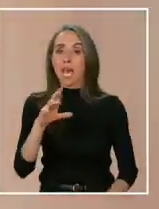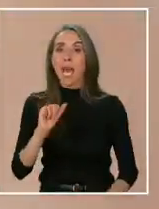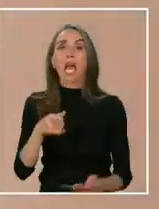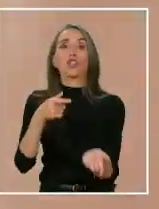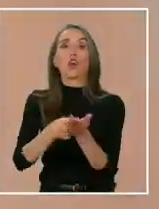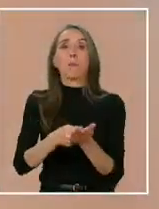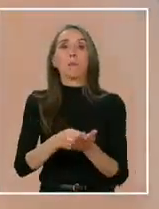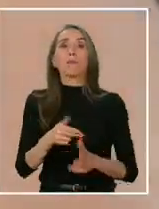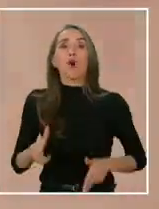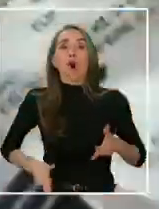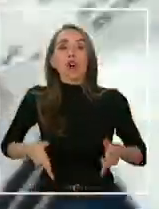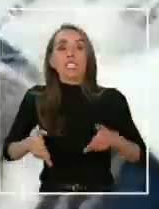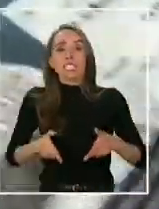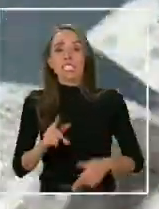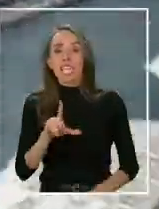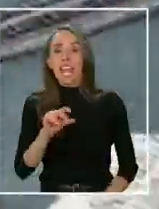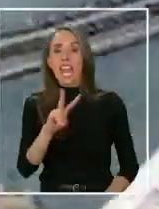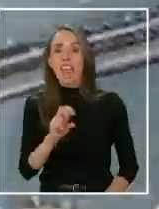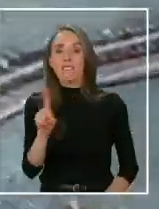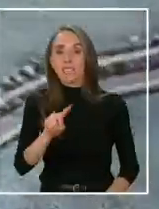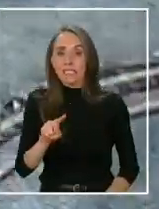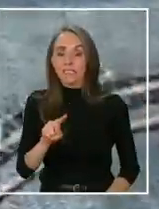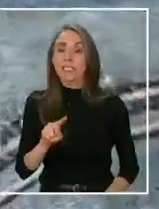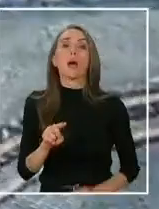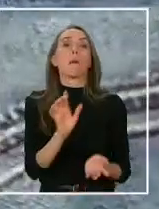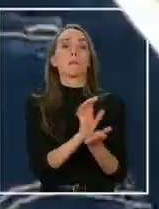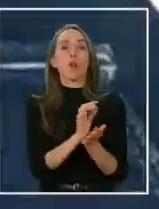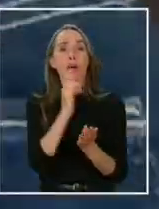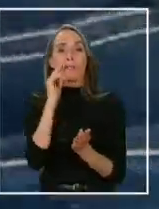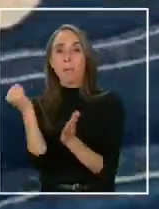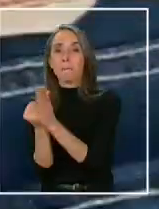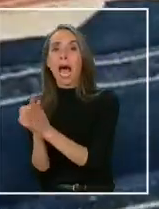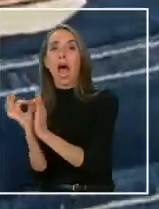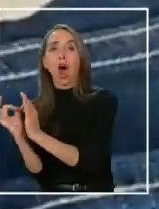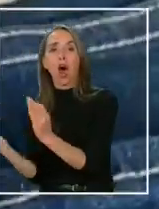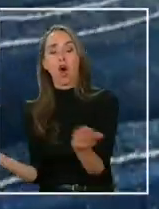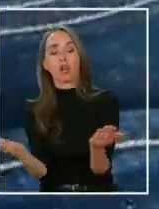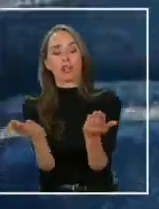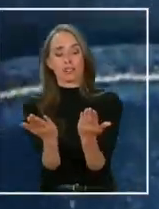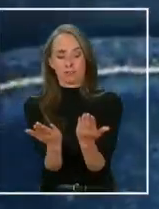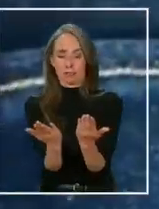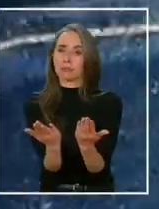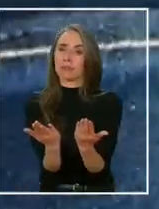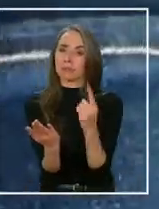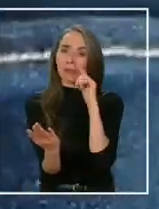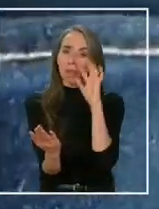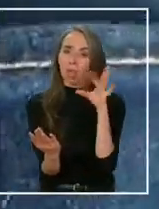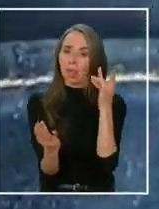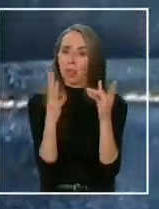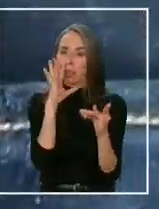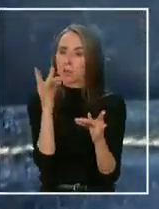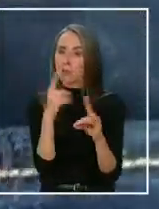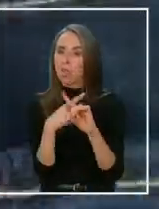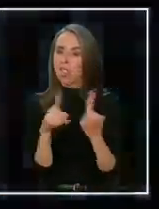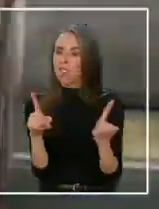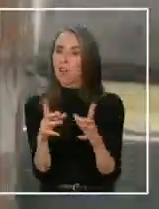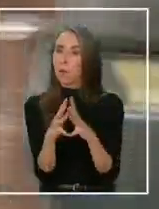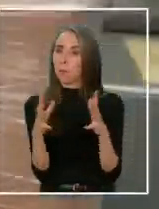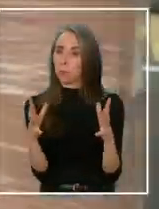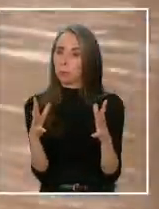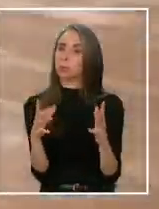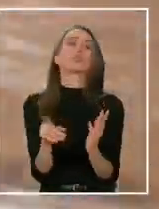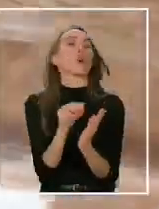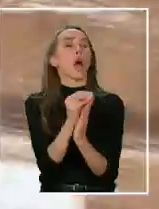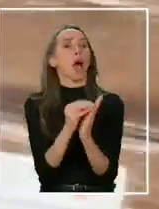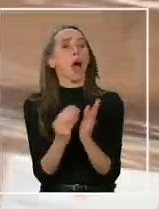compró un jeans Levi's en La Polar y al compararlo con uno original de la marca, notó diferencias significativas.